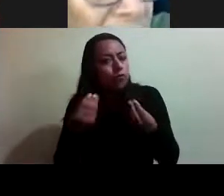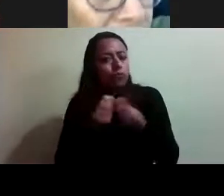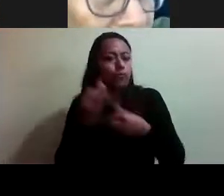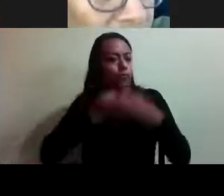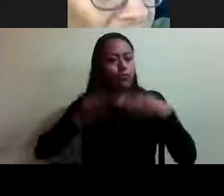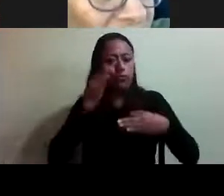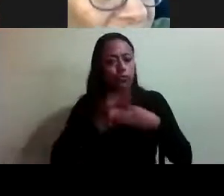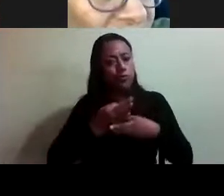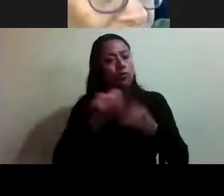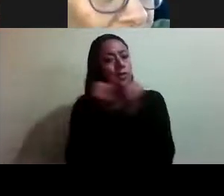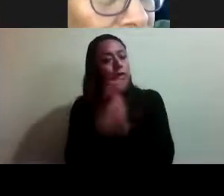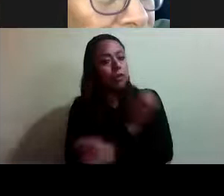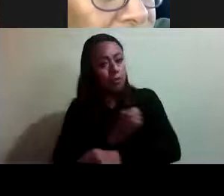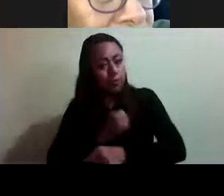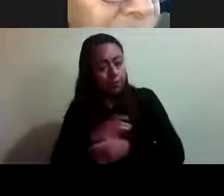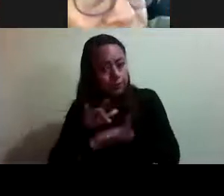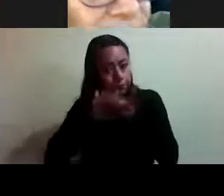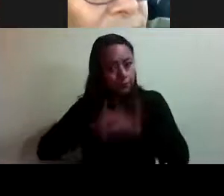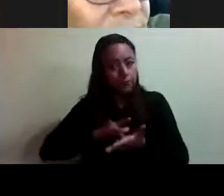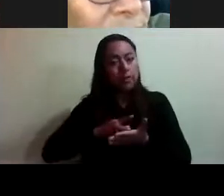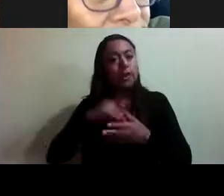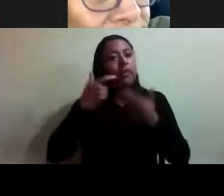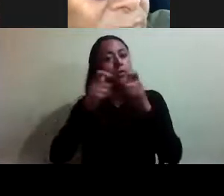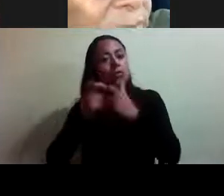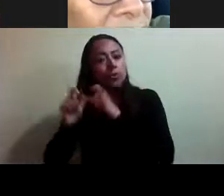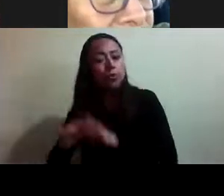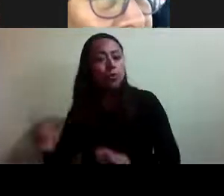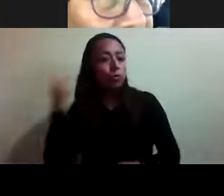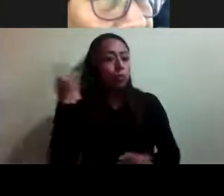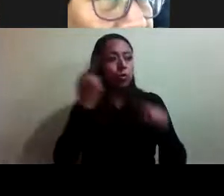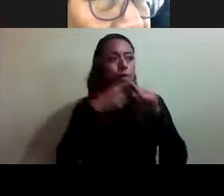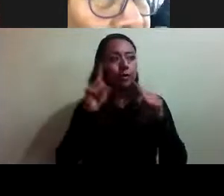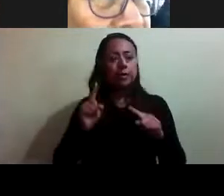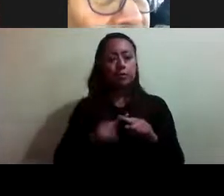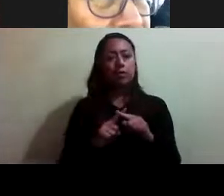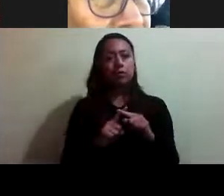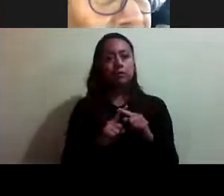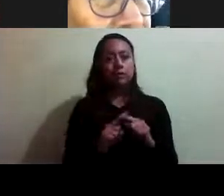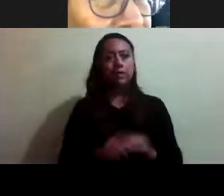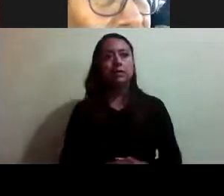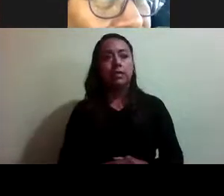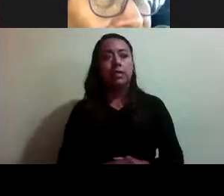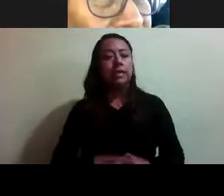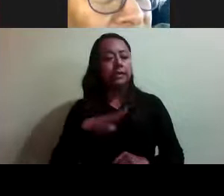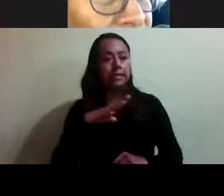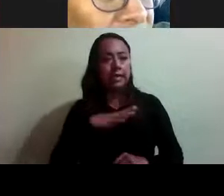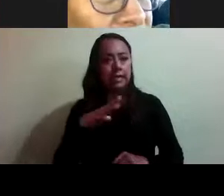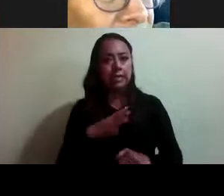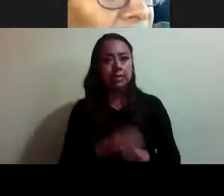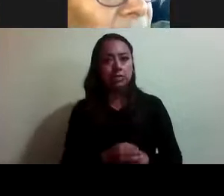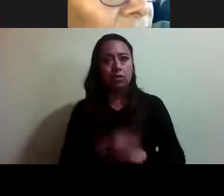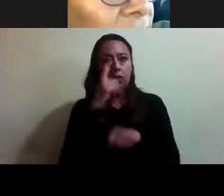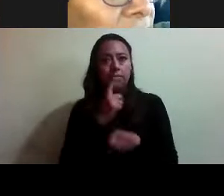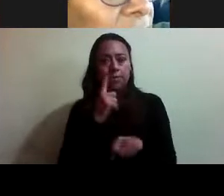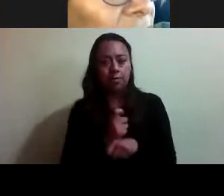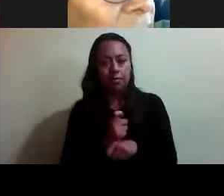el acompañamiento incluso de las fuerzas políticas que están aquí hoy representadas, se logró generar la primera